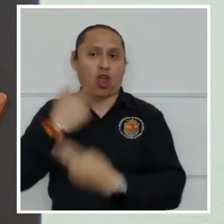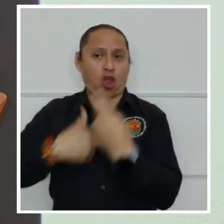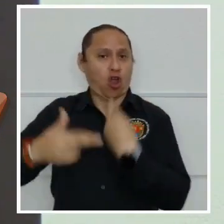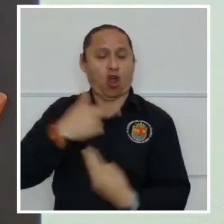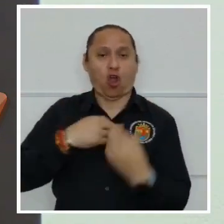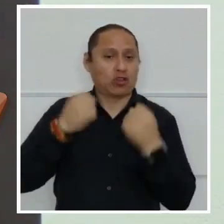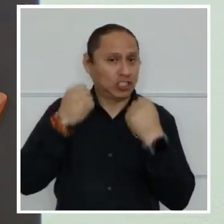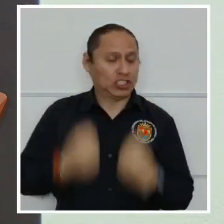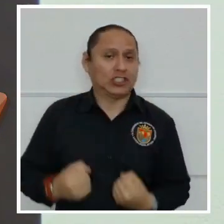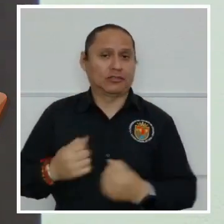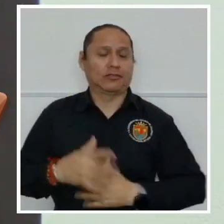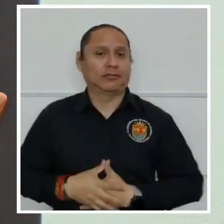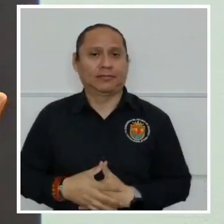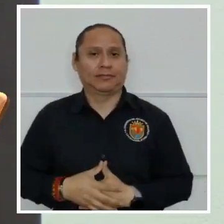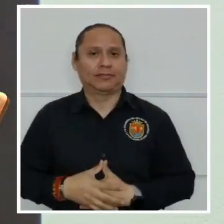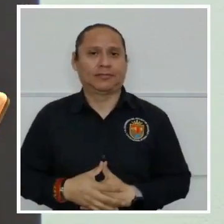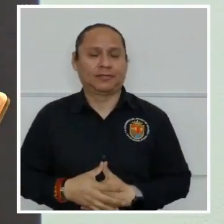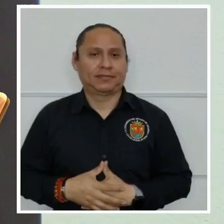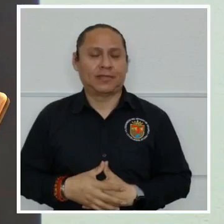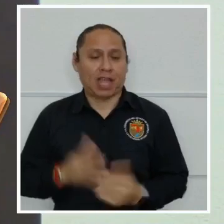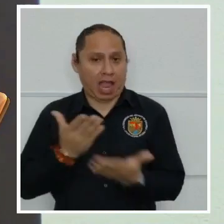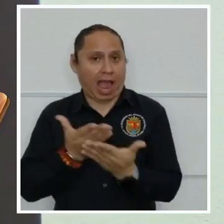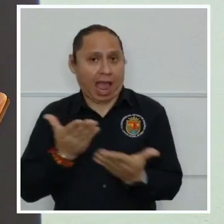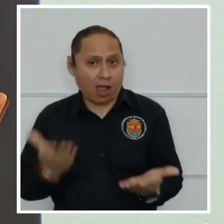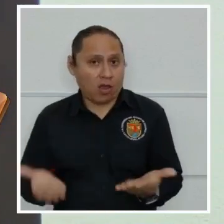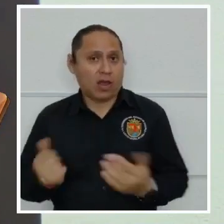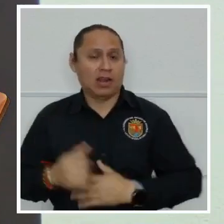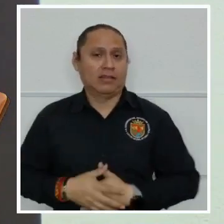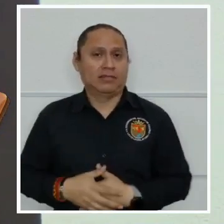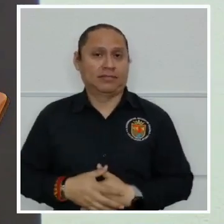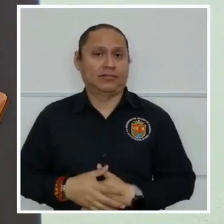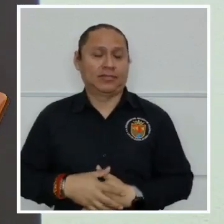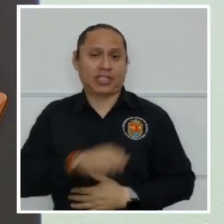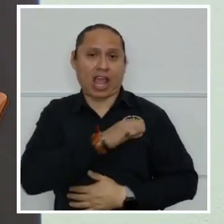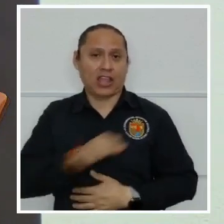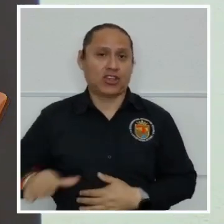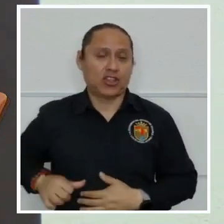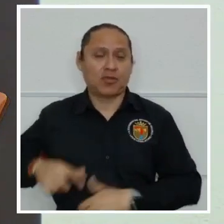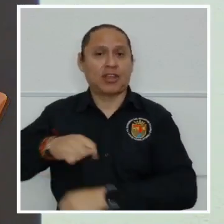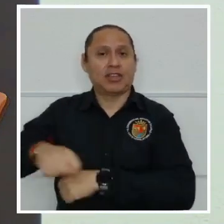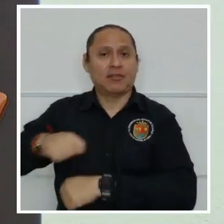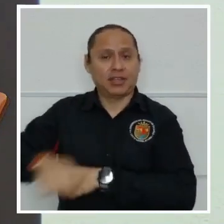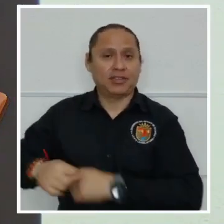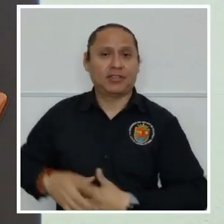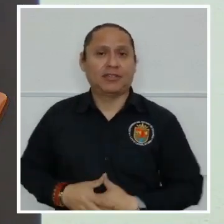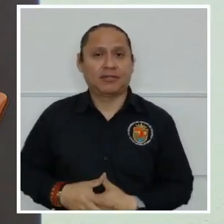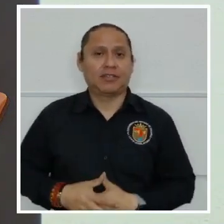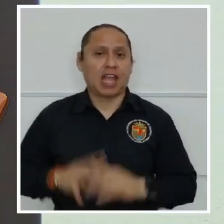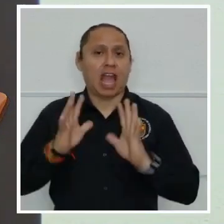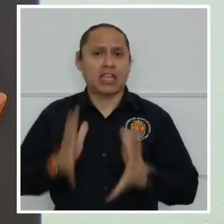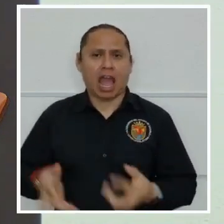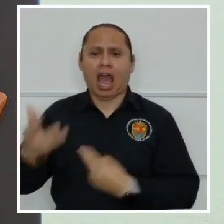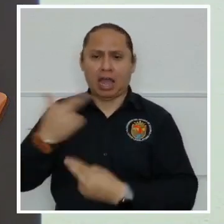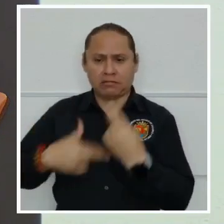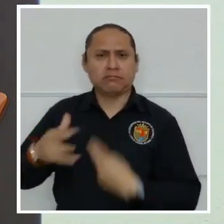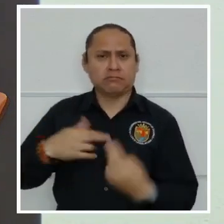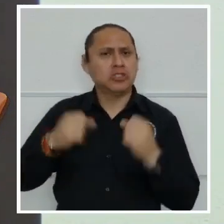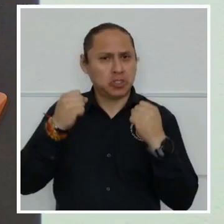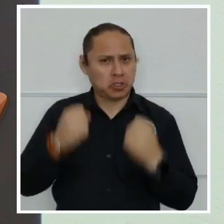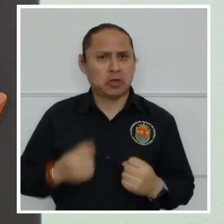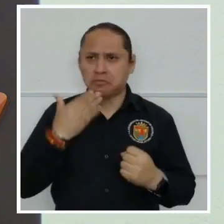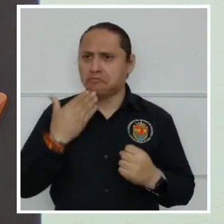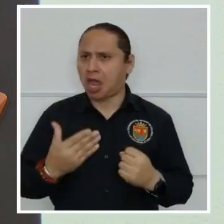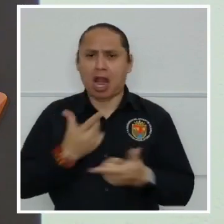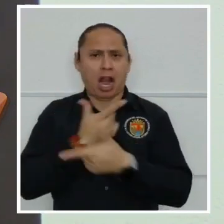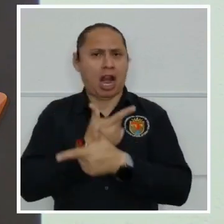retorno seguro. Y ahora se argumenta desde el Ayuntamiento de Tapachula, que ya hay retorno seguro a las escuelas y